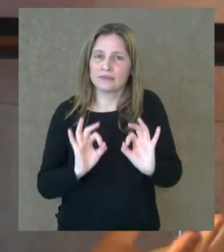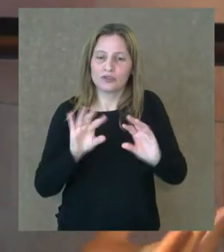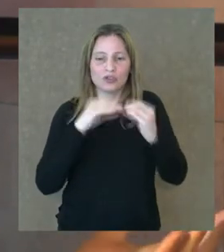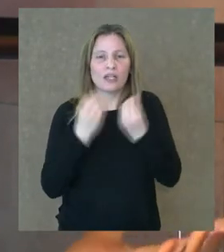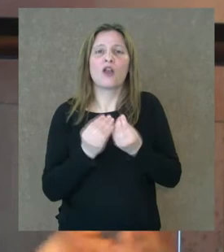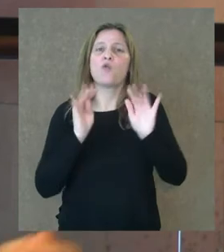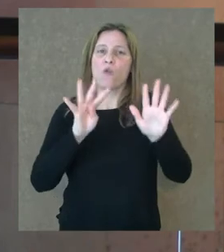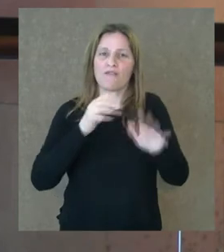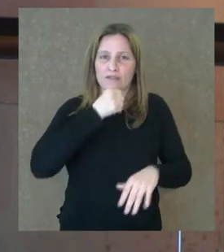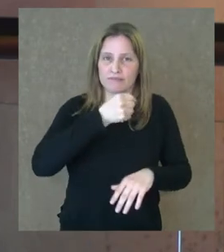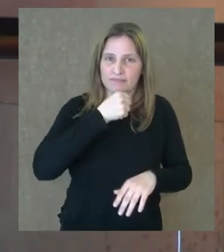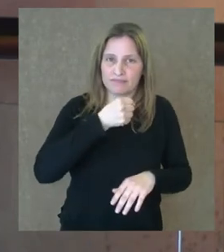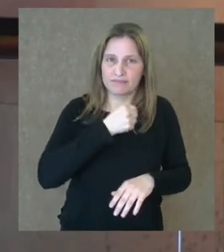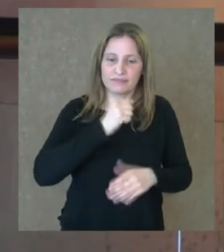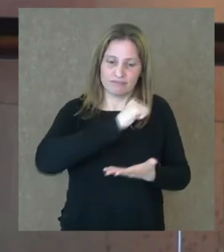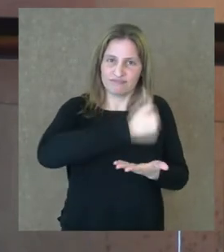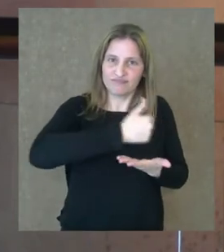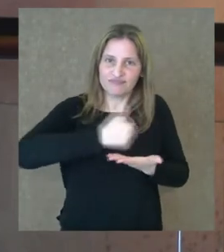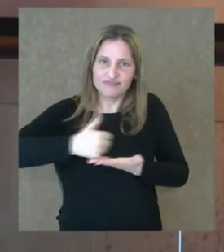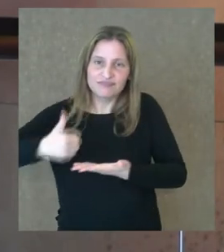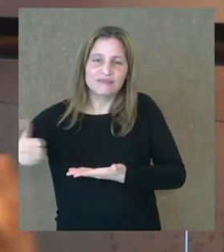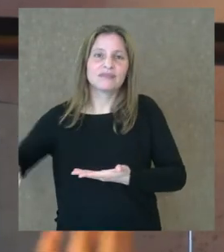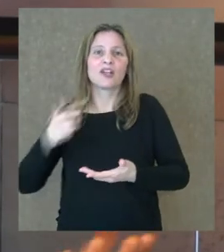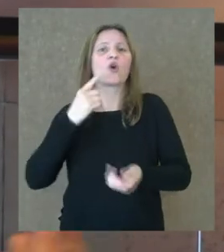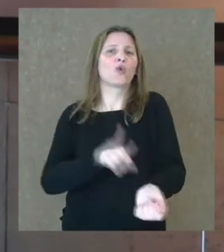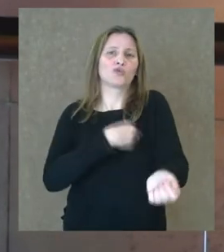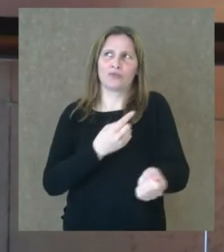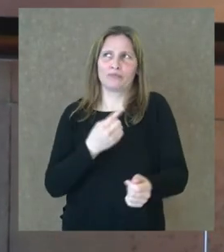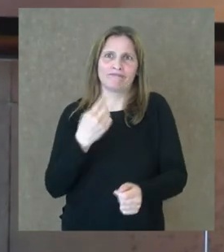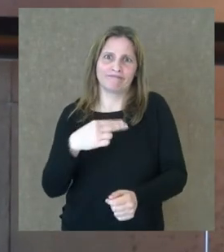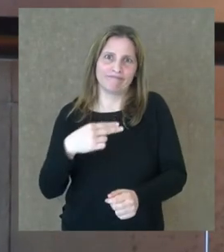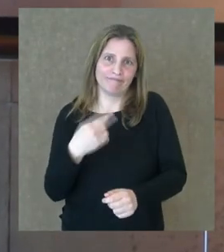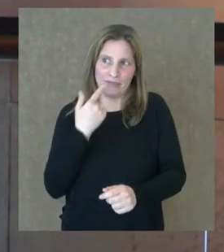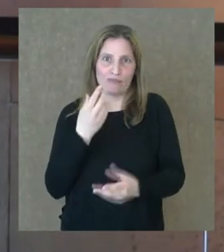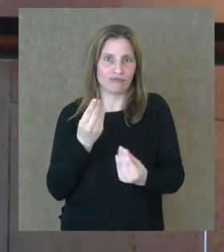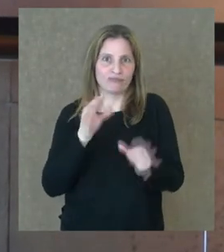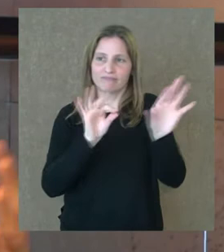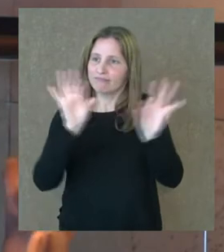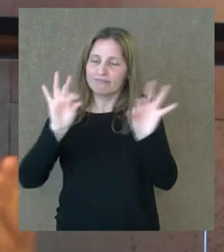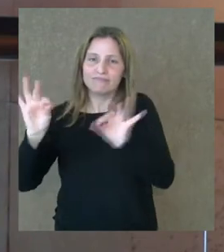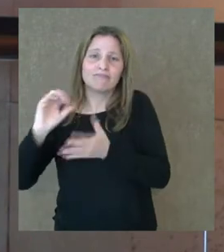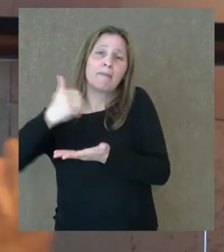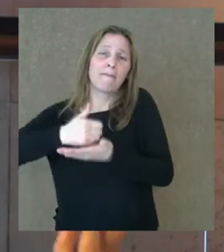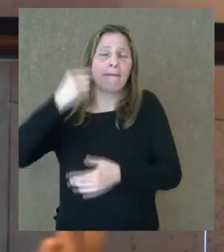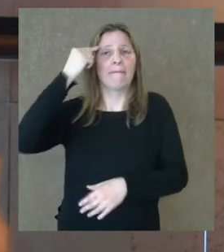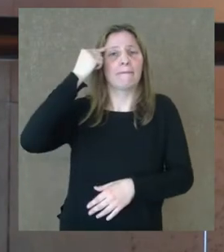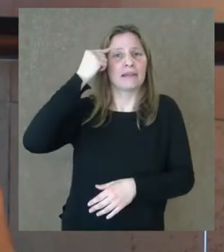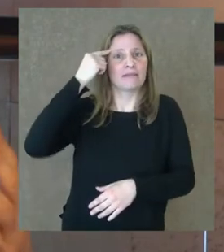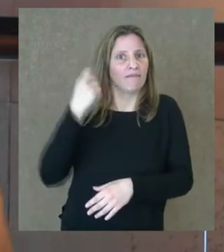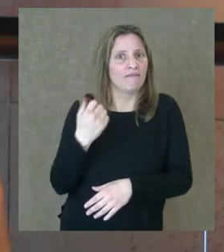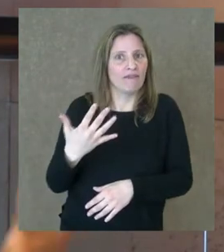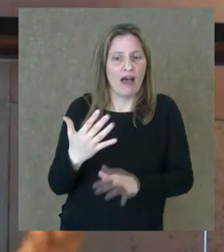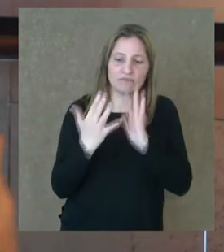nueve intérpretes que va a haber en escenario lo que no es habitual pero bueno nos pareció